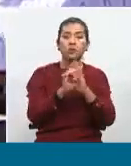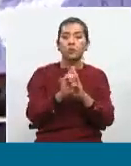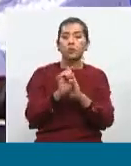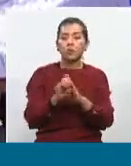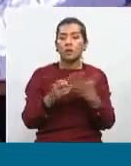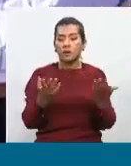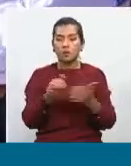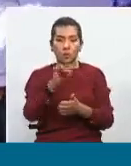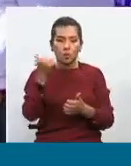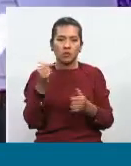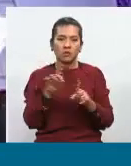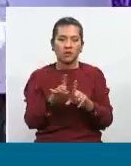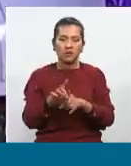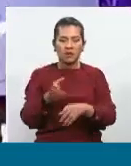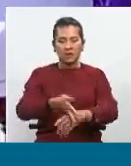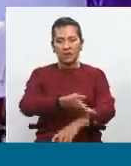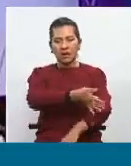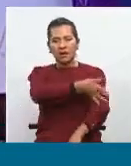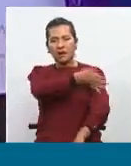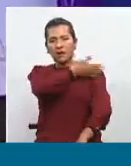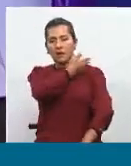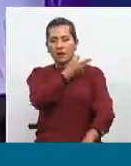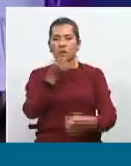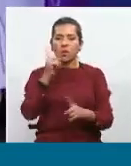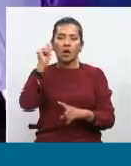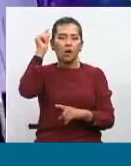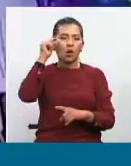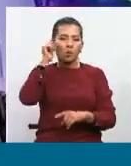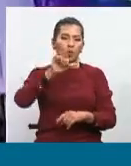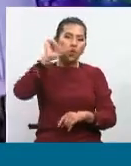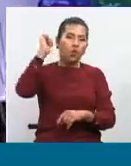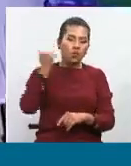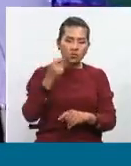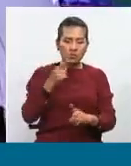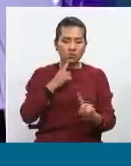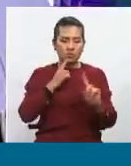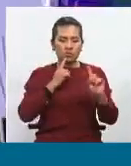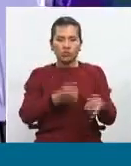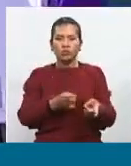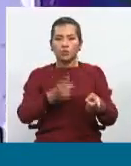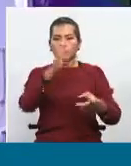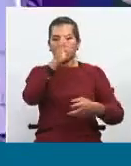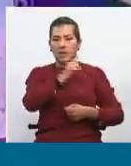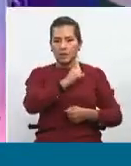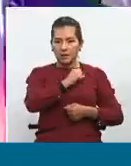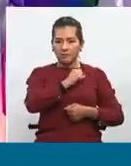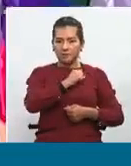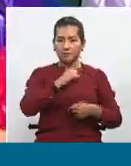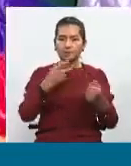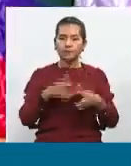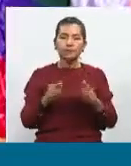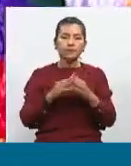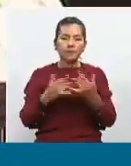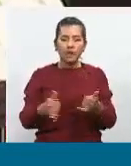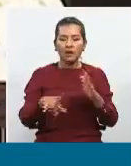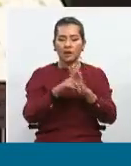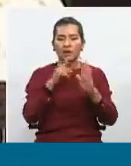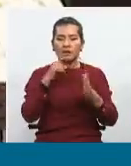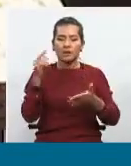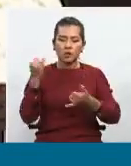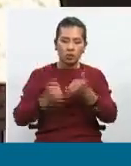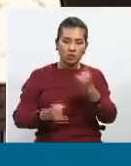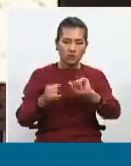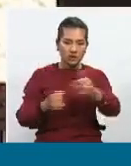víctimas también de las dictaduras. En ese marco, la ley 1443 ha aprobado en su disposición final